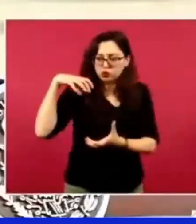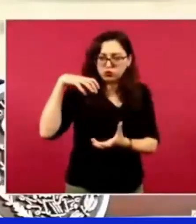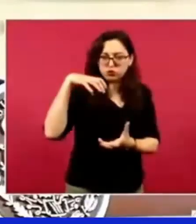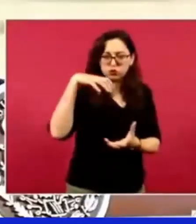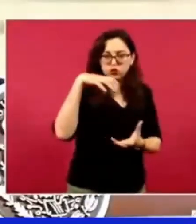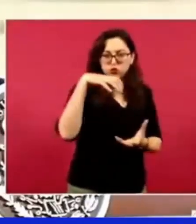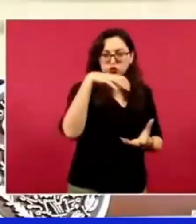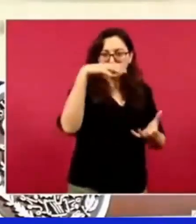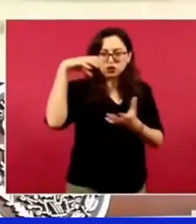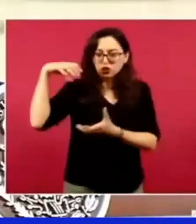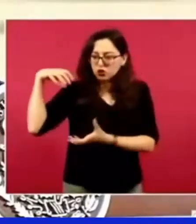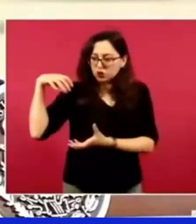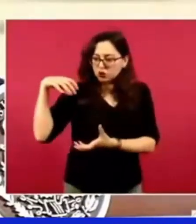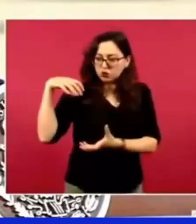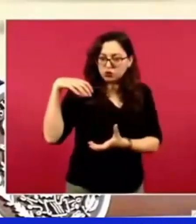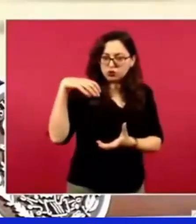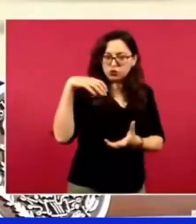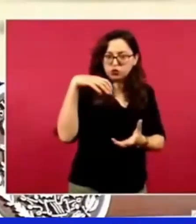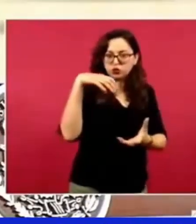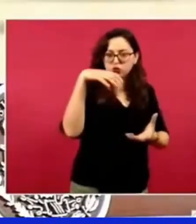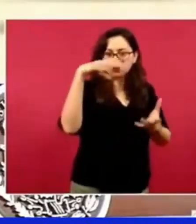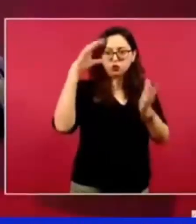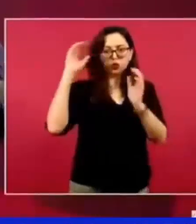con marcianos, ¿no?